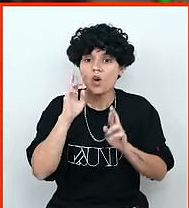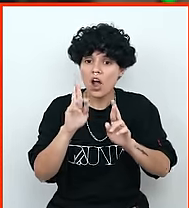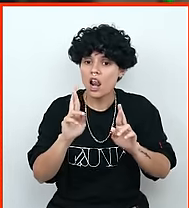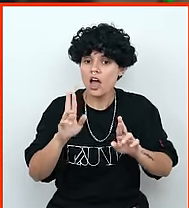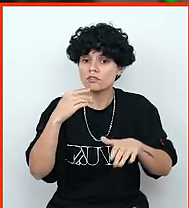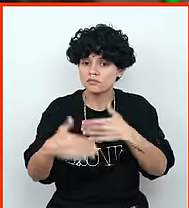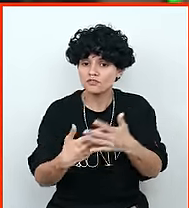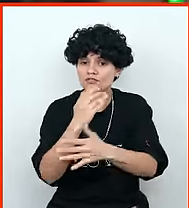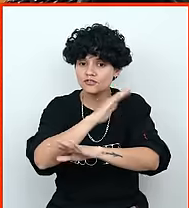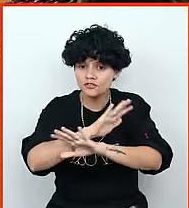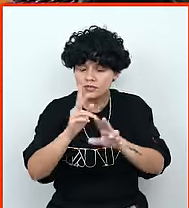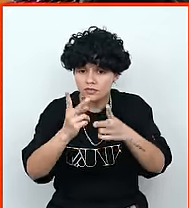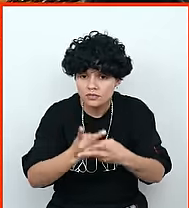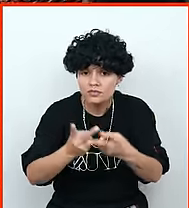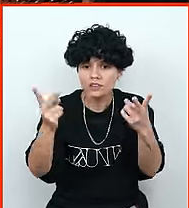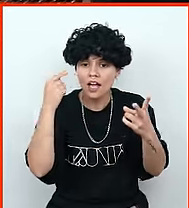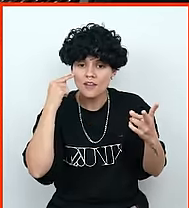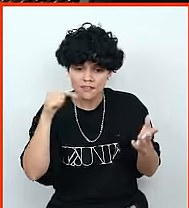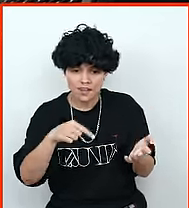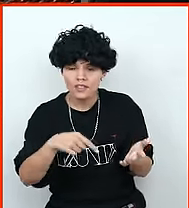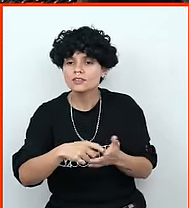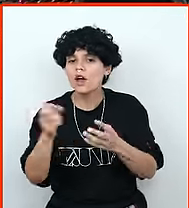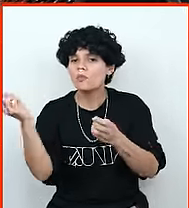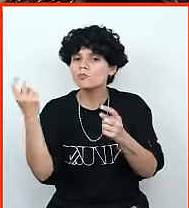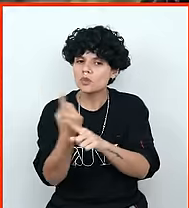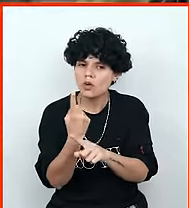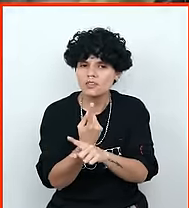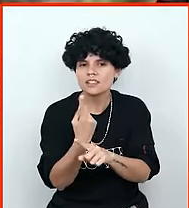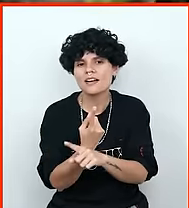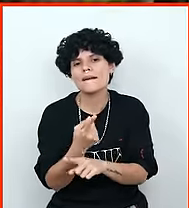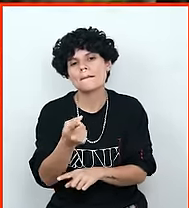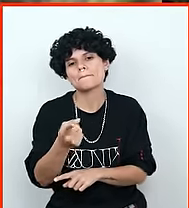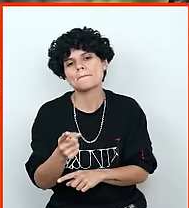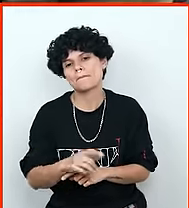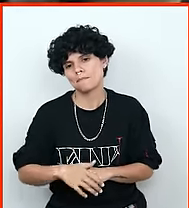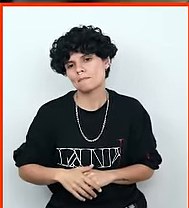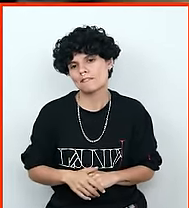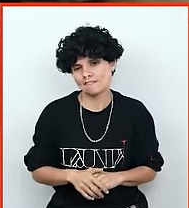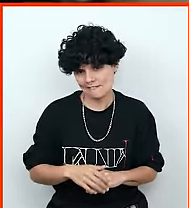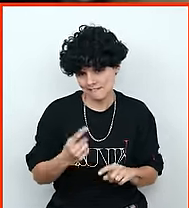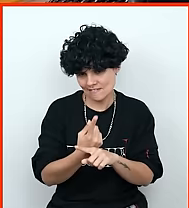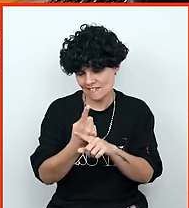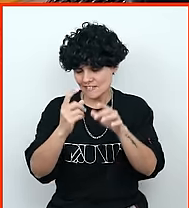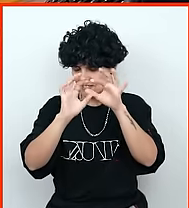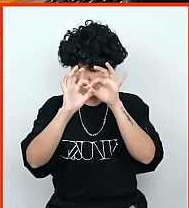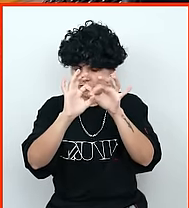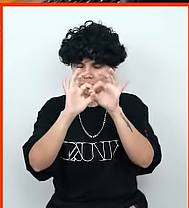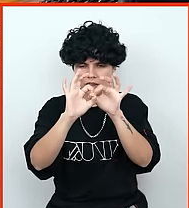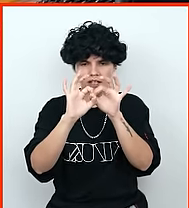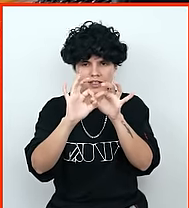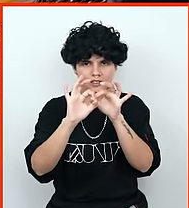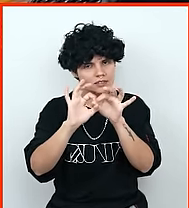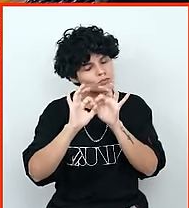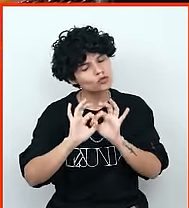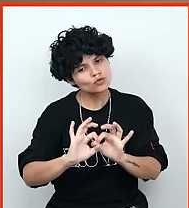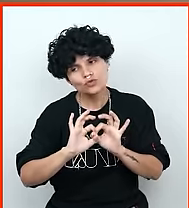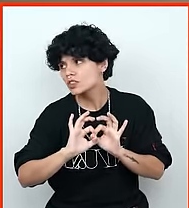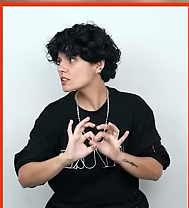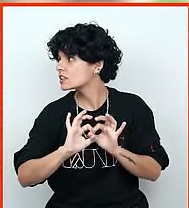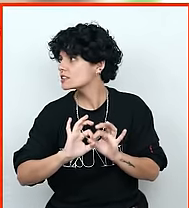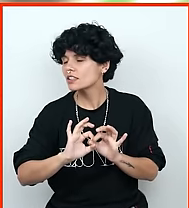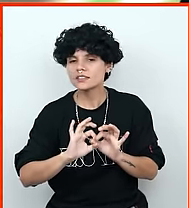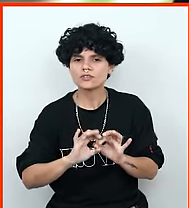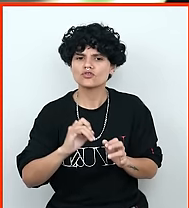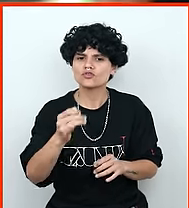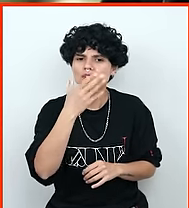Esperamos ver este resultado. Vamos a estar ahí, vamos a estar en conversación. Cagó Balvin que le mandó los textos y todo. ¿No? Muchas gracias. Está bonito,